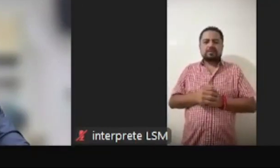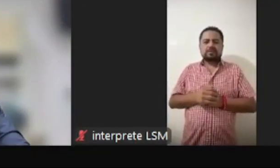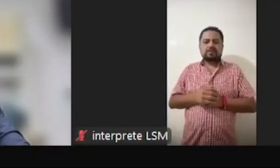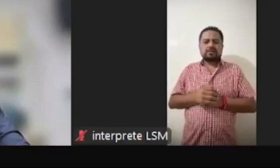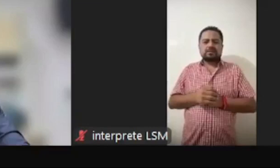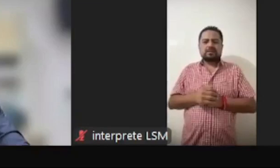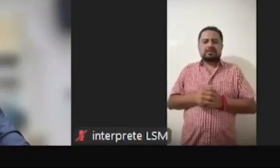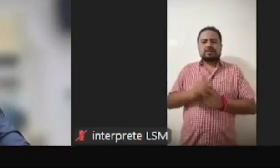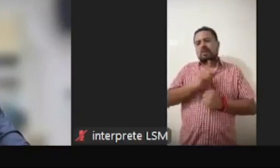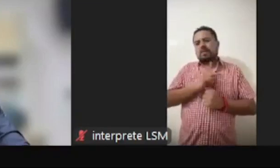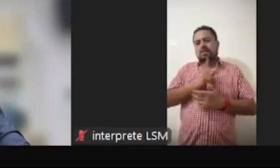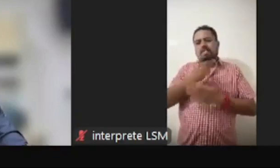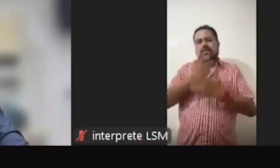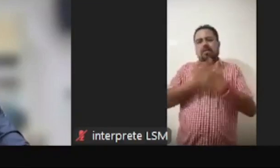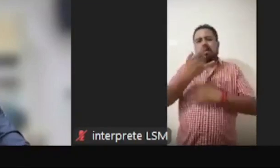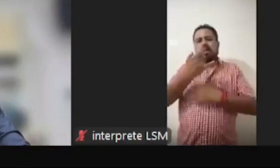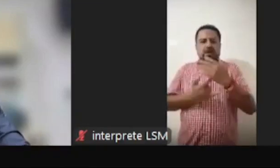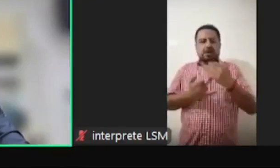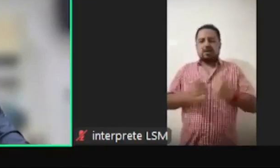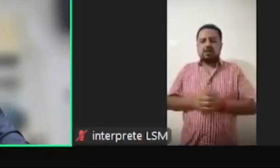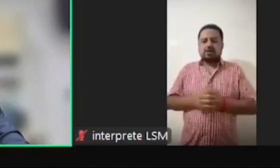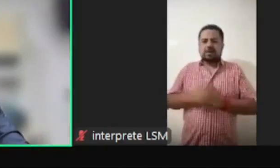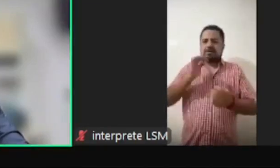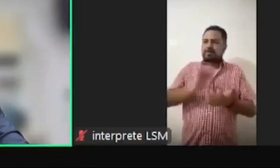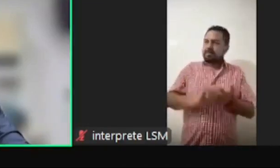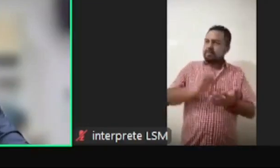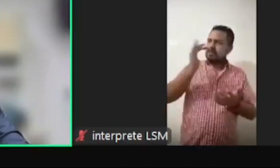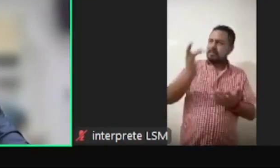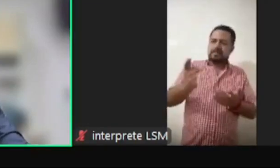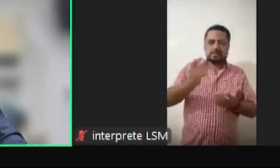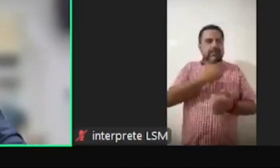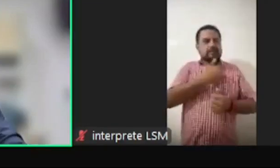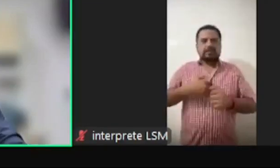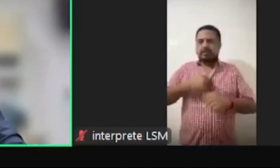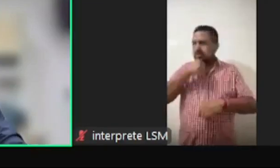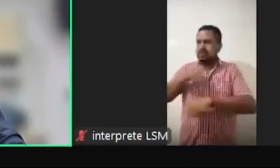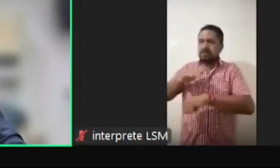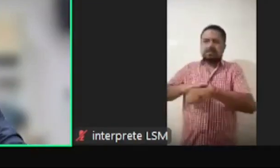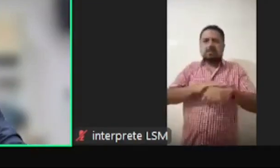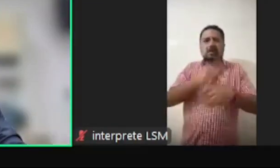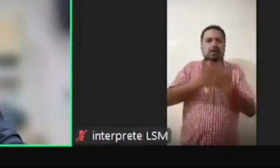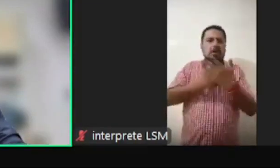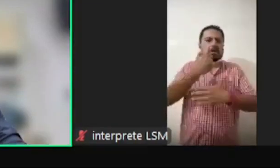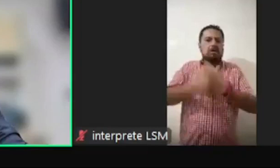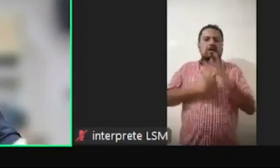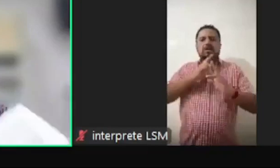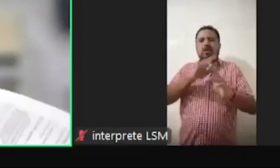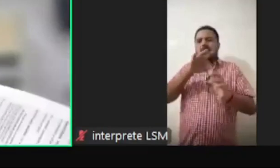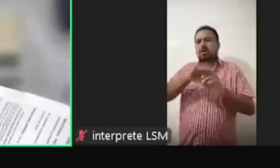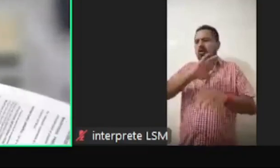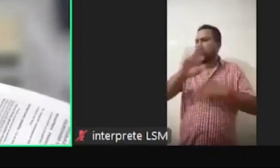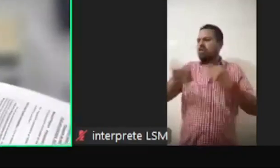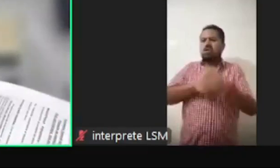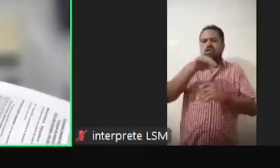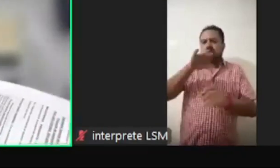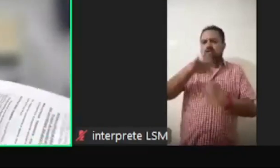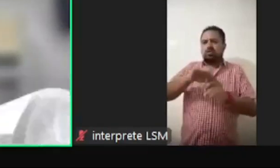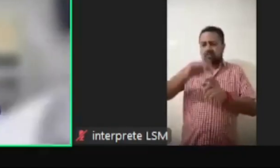Es mi proyecto. Gracias, magistrada. Magistrada presidente, magistrada, magistrado. El proyecto de resolución fue aprobado por unanimidad de votos.